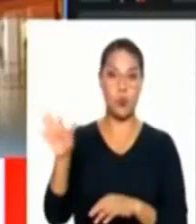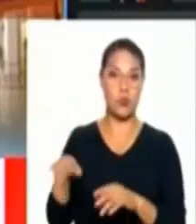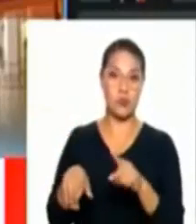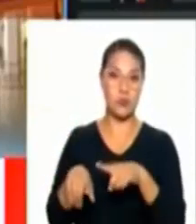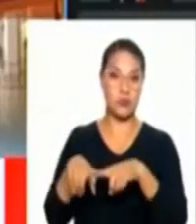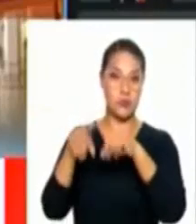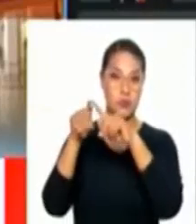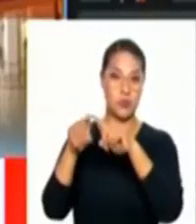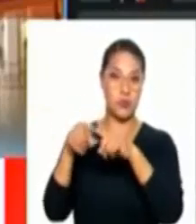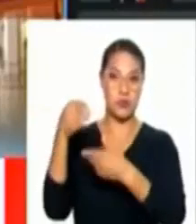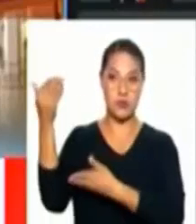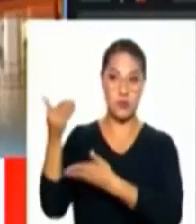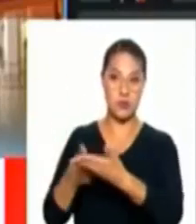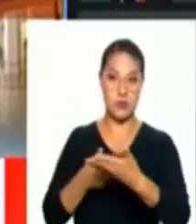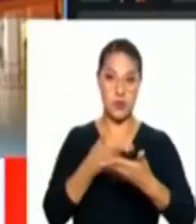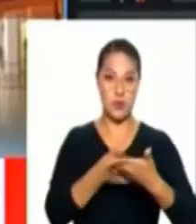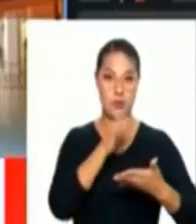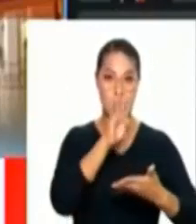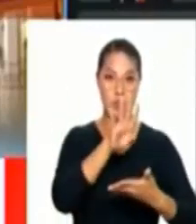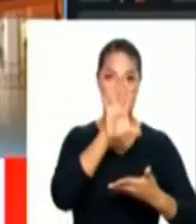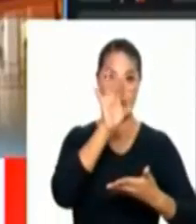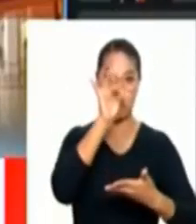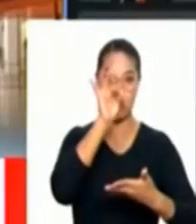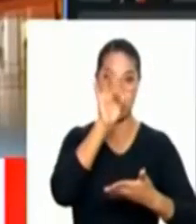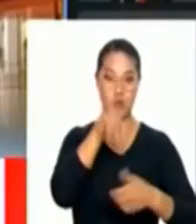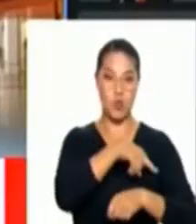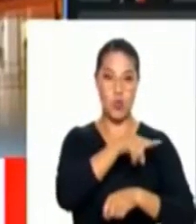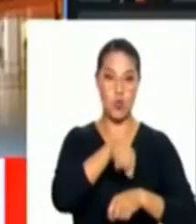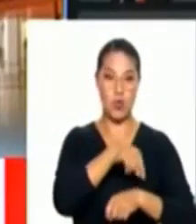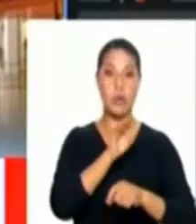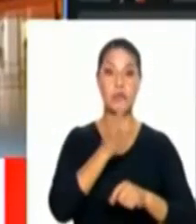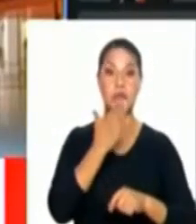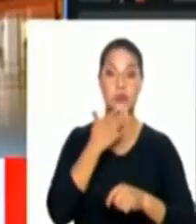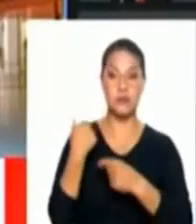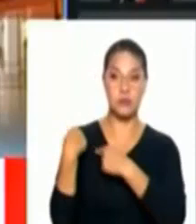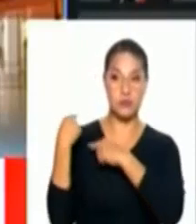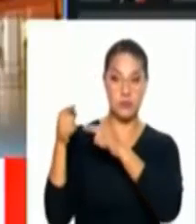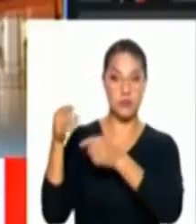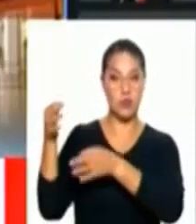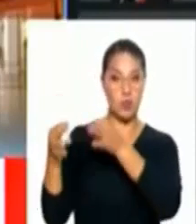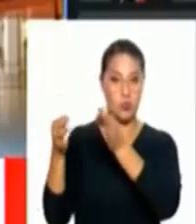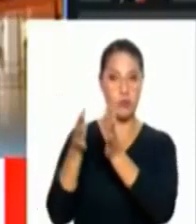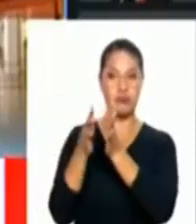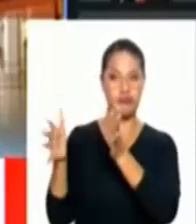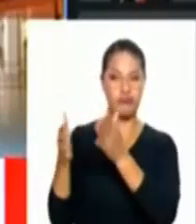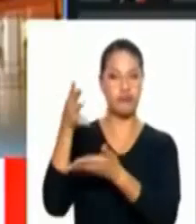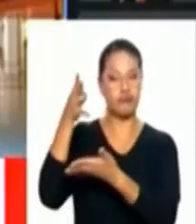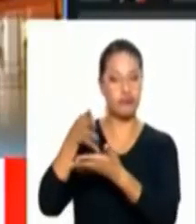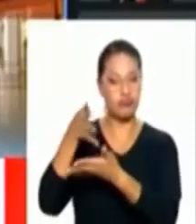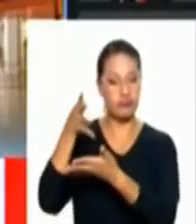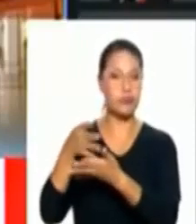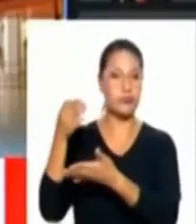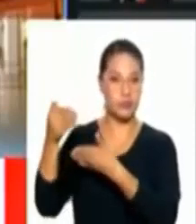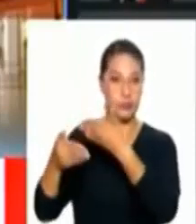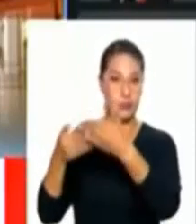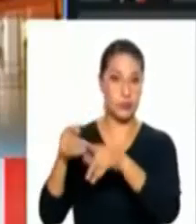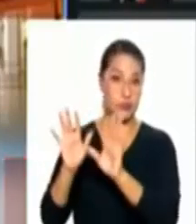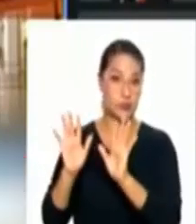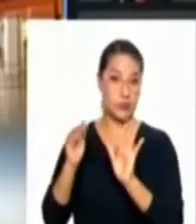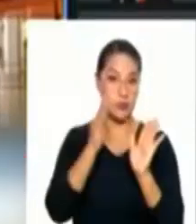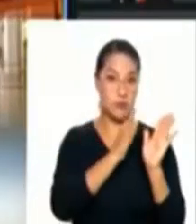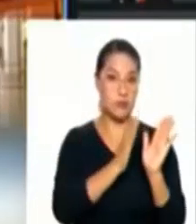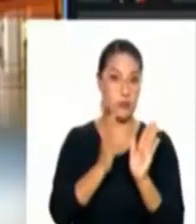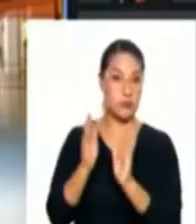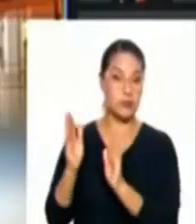suspenderá la emisión dentro de las 48 horas. El juzgador, a fin de evaluar todos los elementos que se han